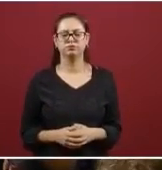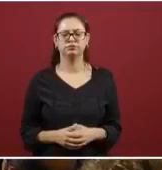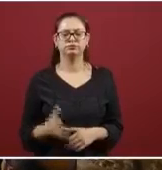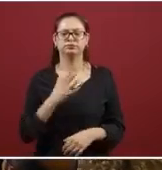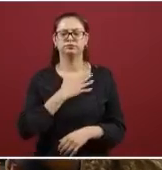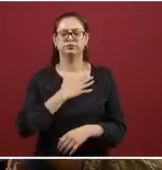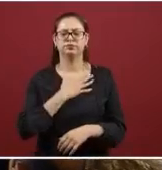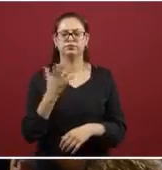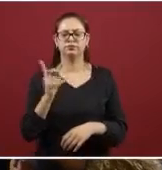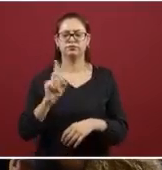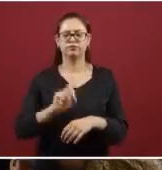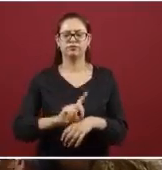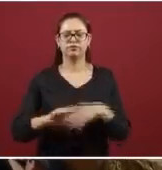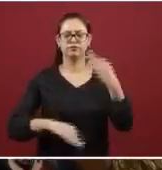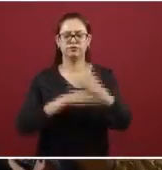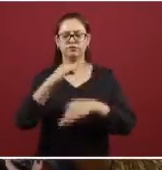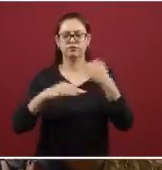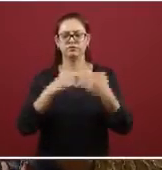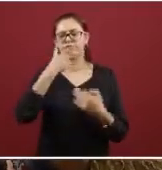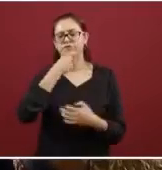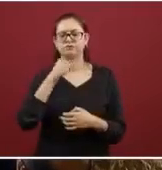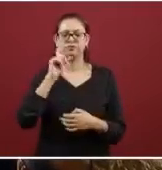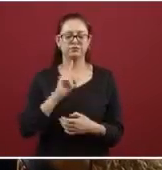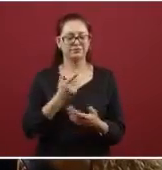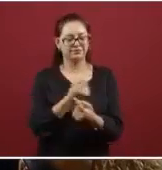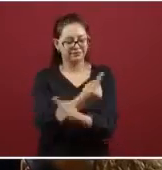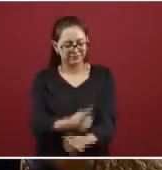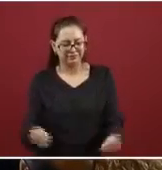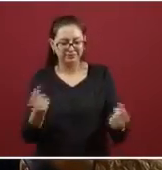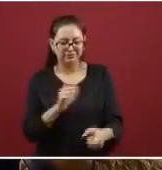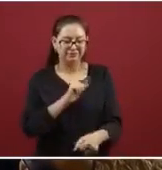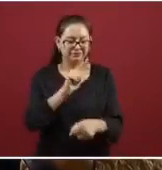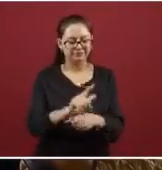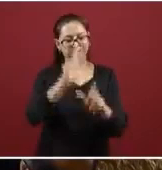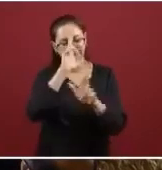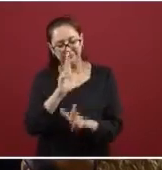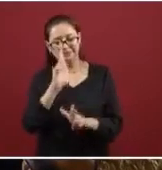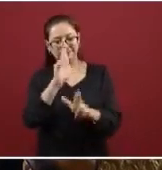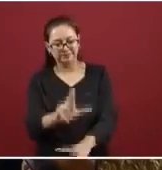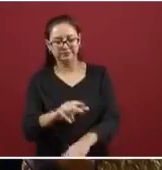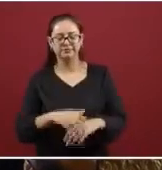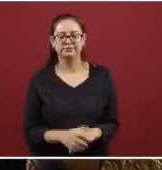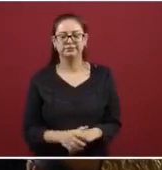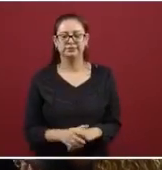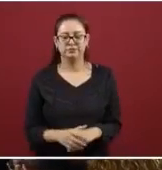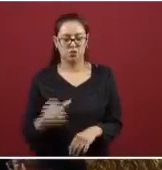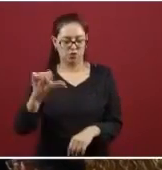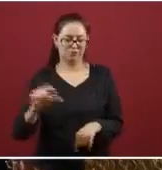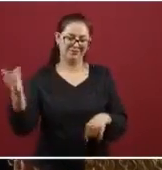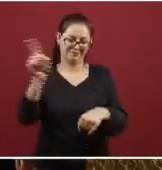Muy buenos días a todas y a todos, en particular a los invitados de honor, los invitados especiales en este su